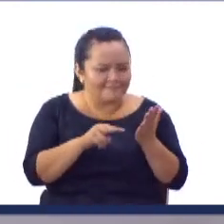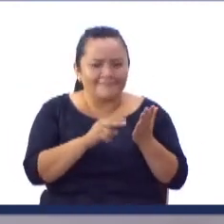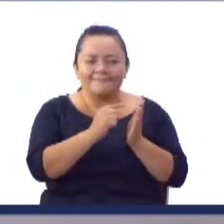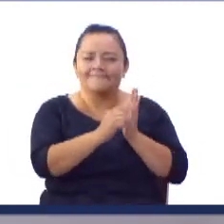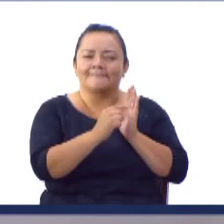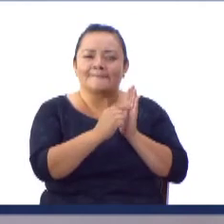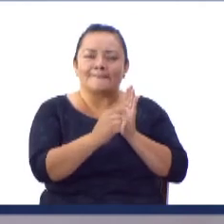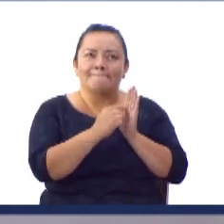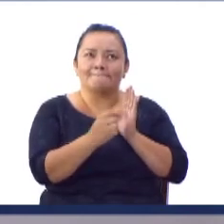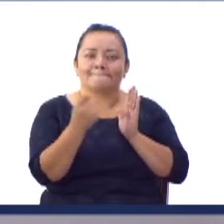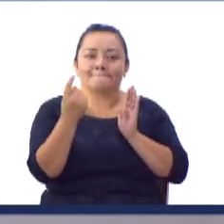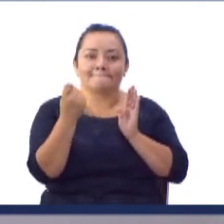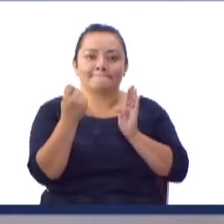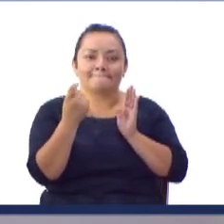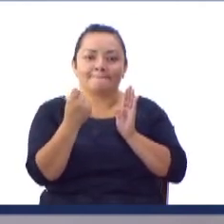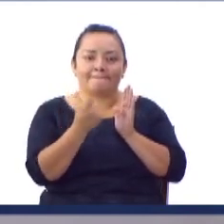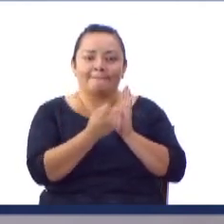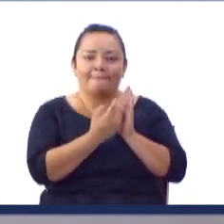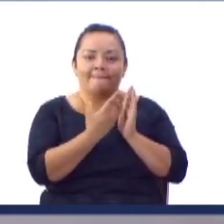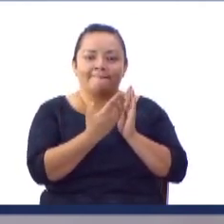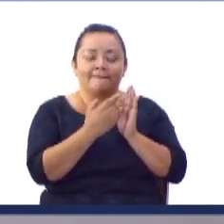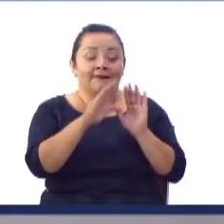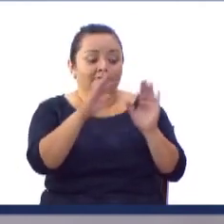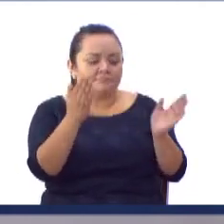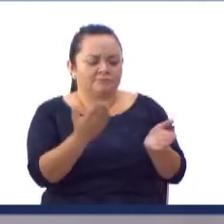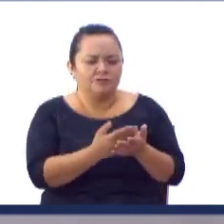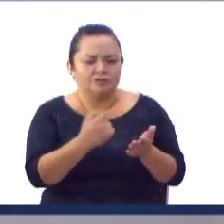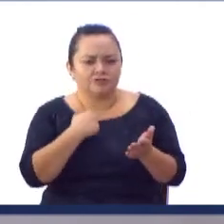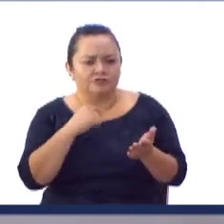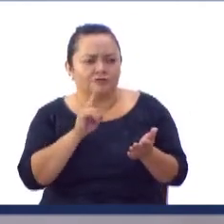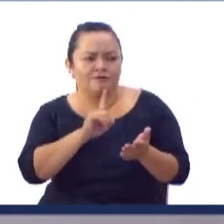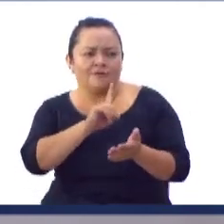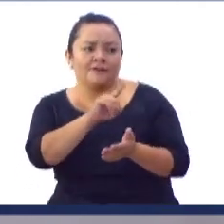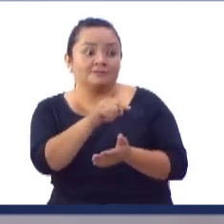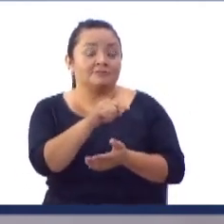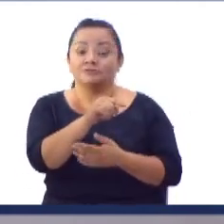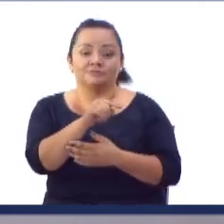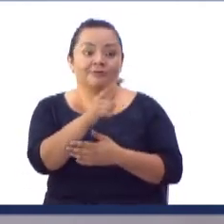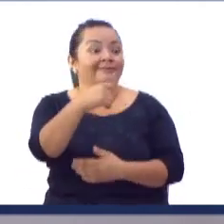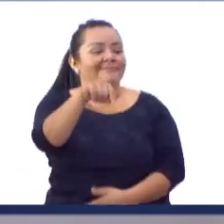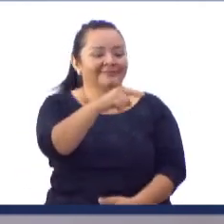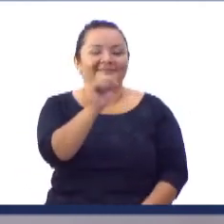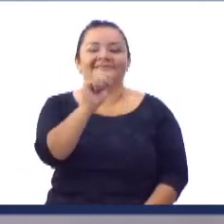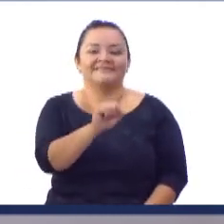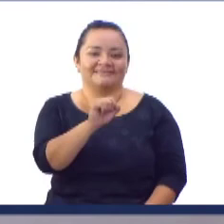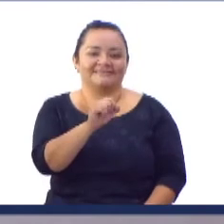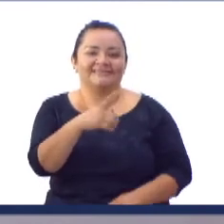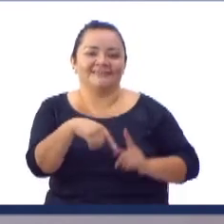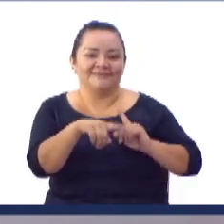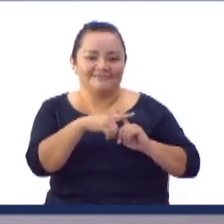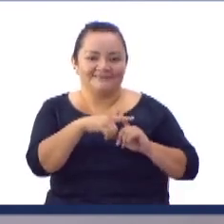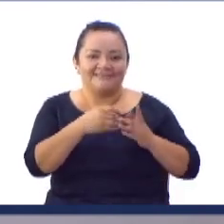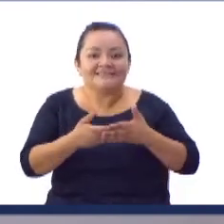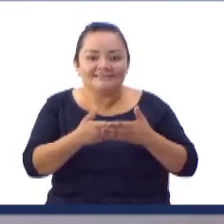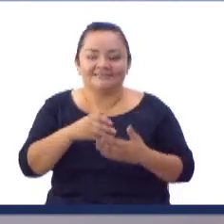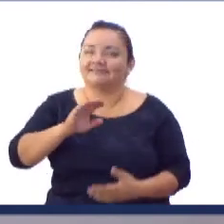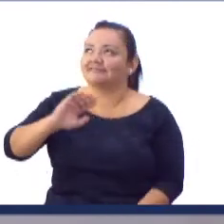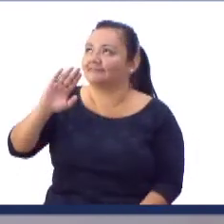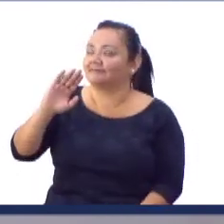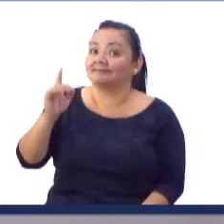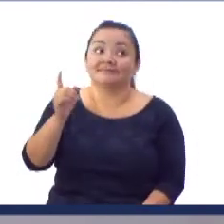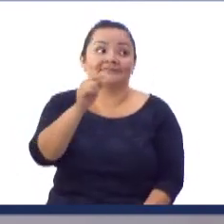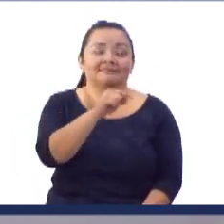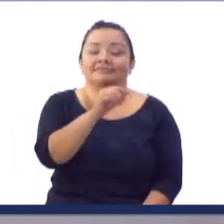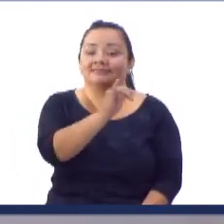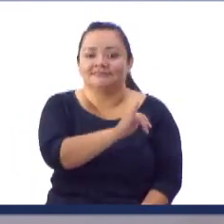versículo en el versículo 11 verdad y ya no estoy en el mundo más esto si está dios si sabe que estamos en este mundo